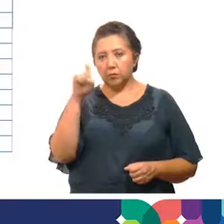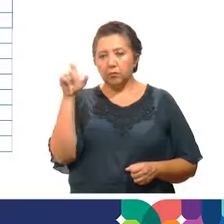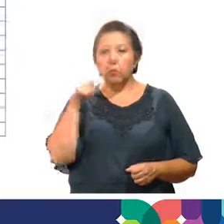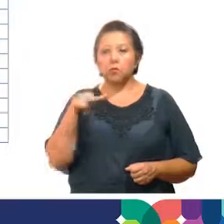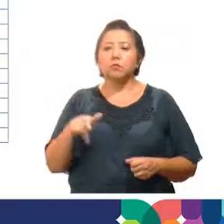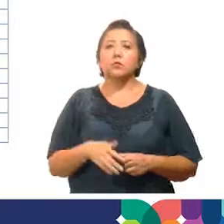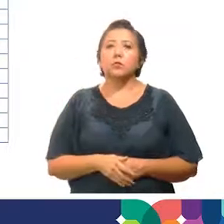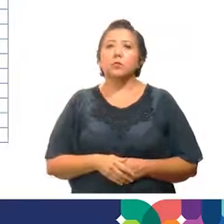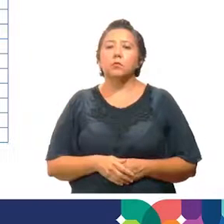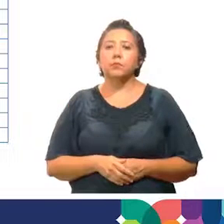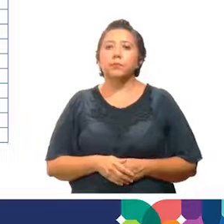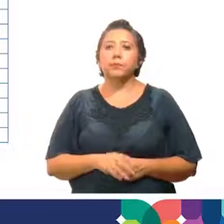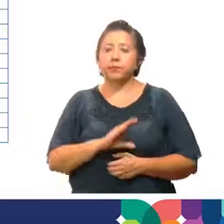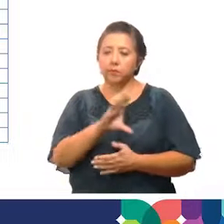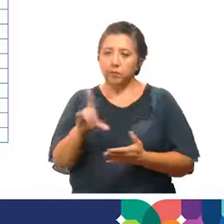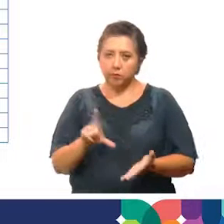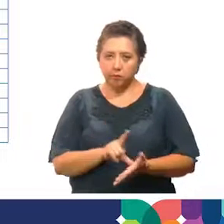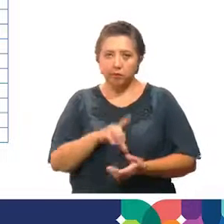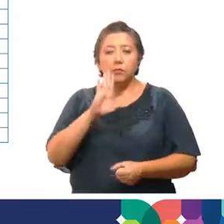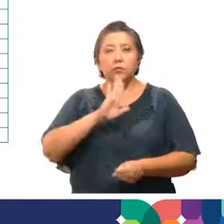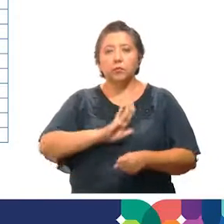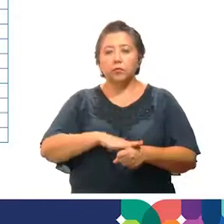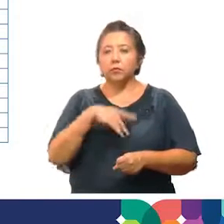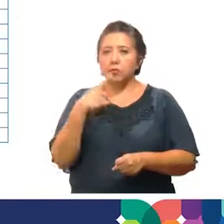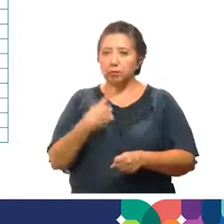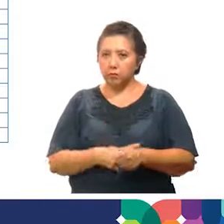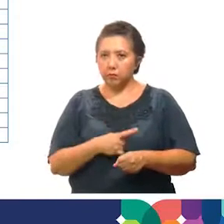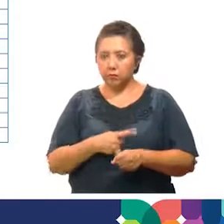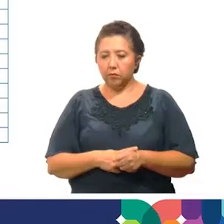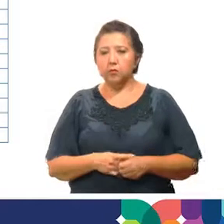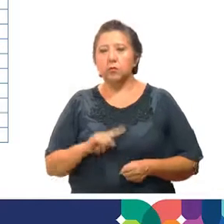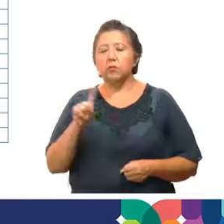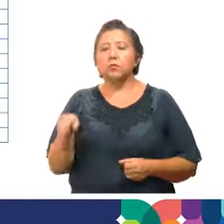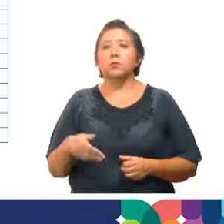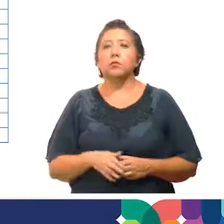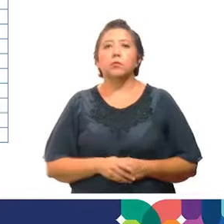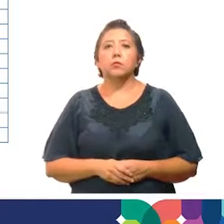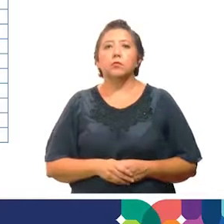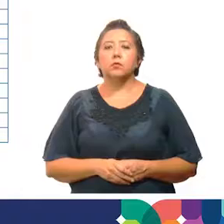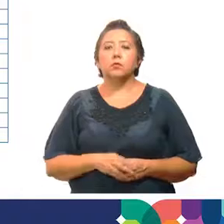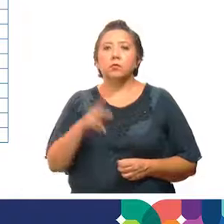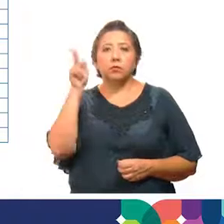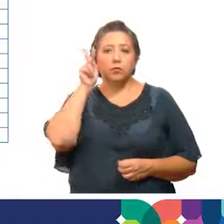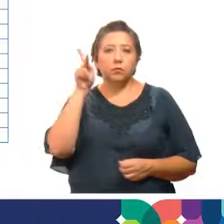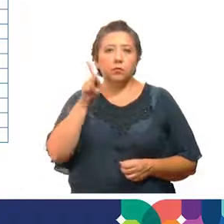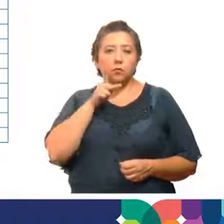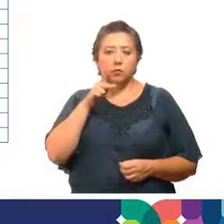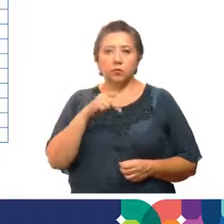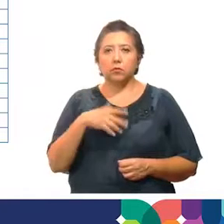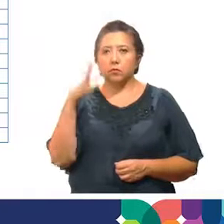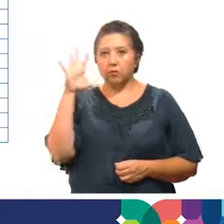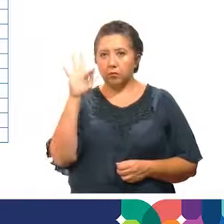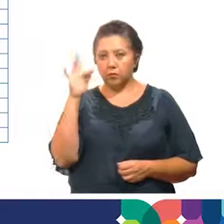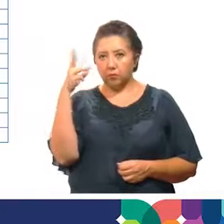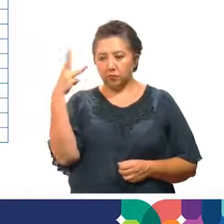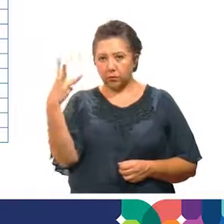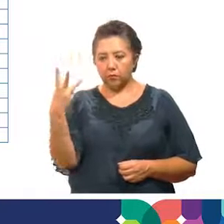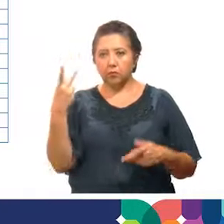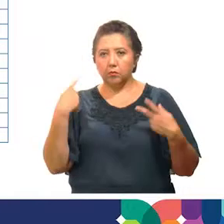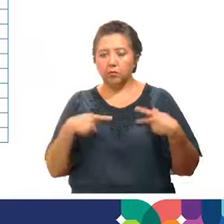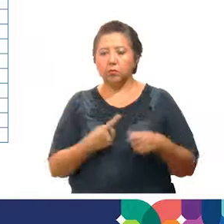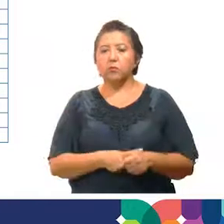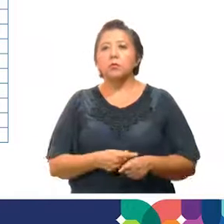117. Las colonias de Mérida con mayor número de personas contagiadas son Juan Pablo II con 43